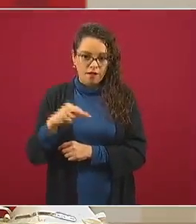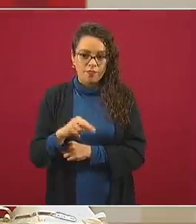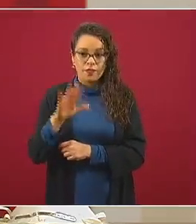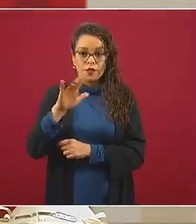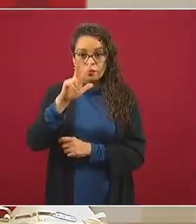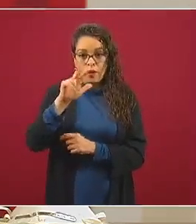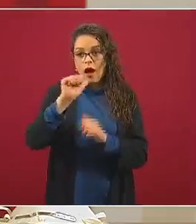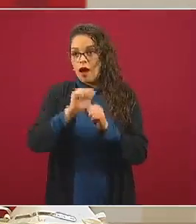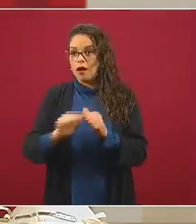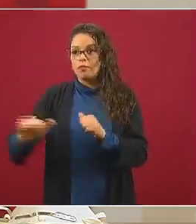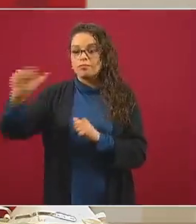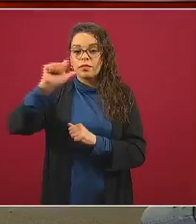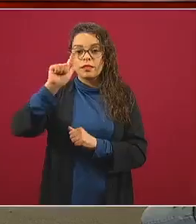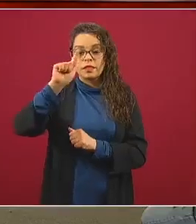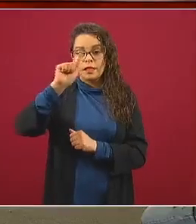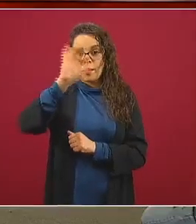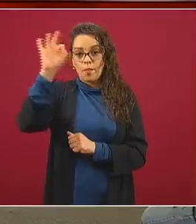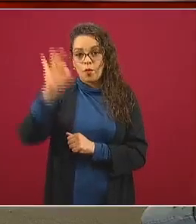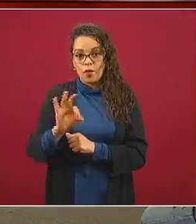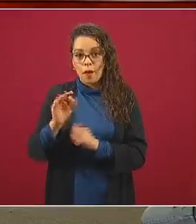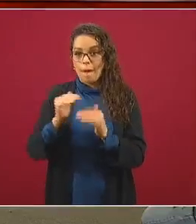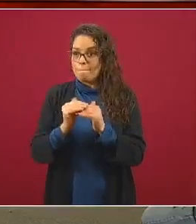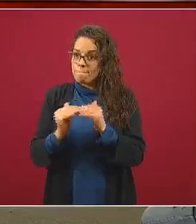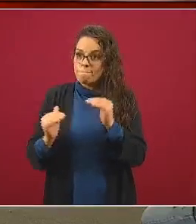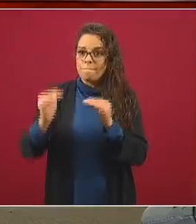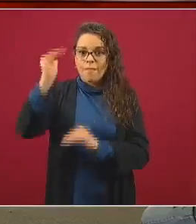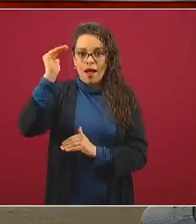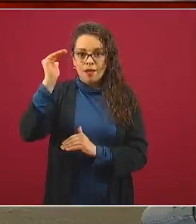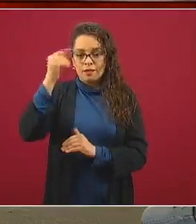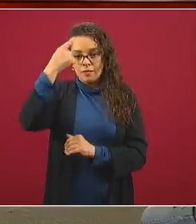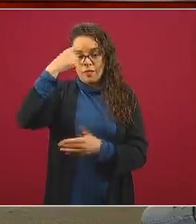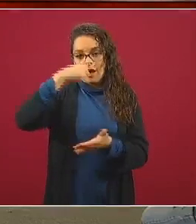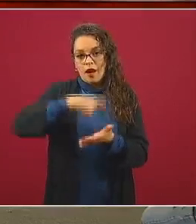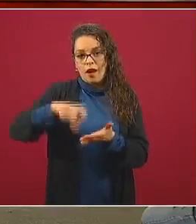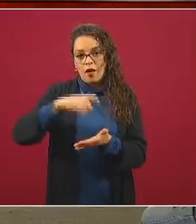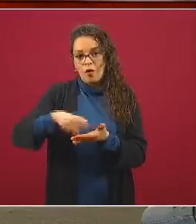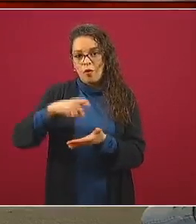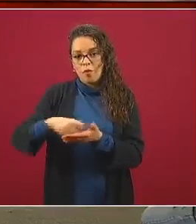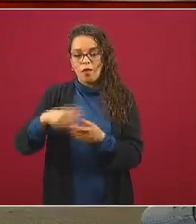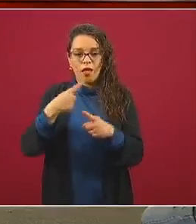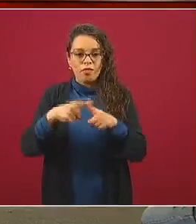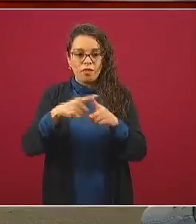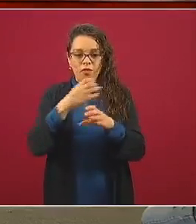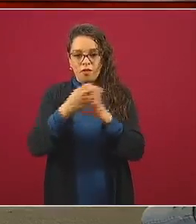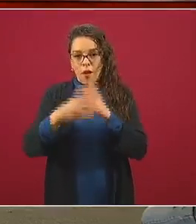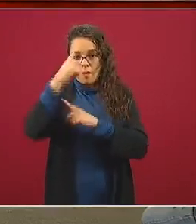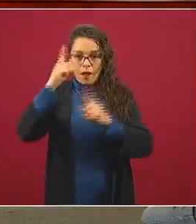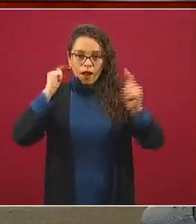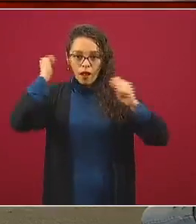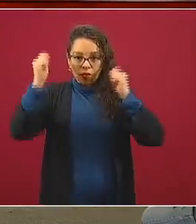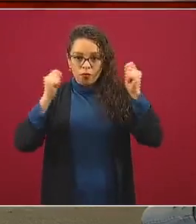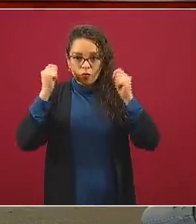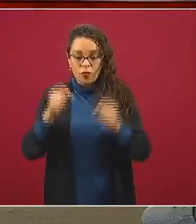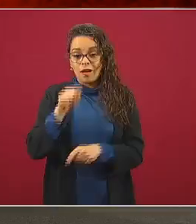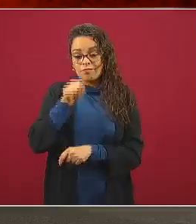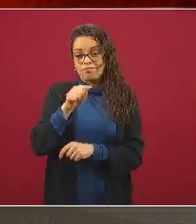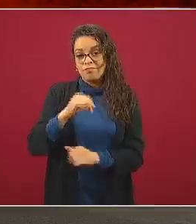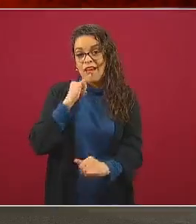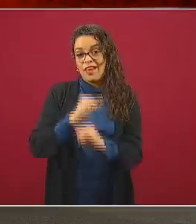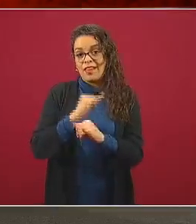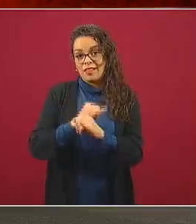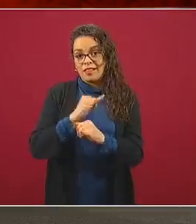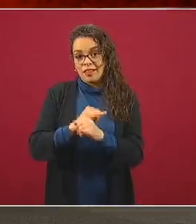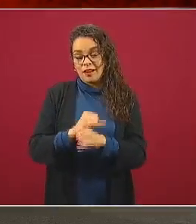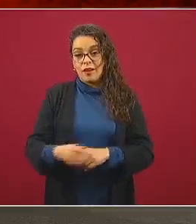70% la consolidación de las compras a través de las plataformas y redes sociales. Por ello, vamos a lanzar una campaña